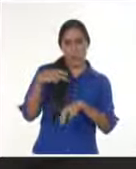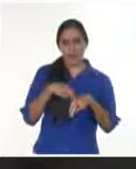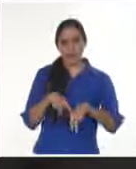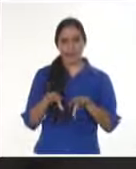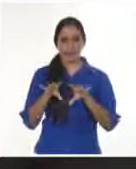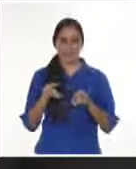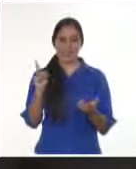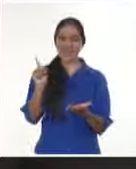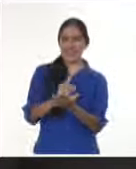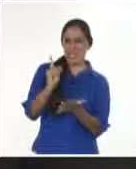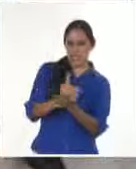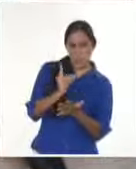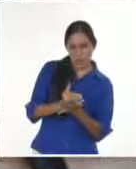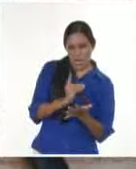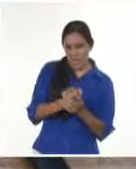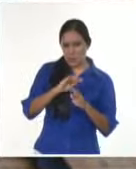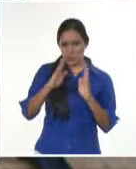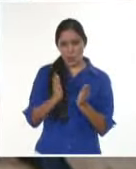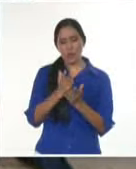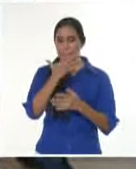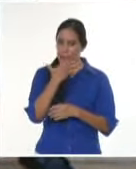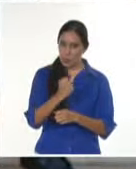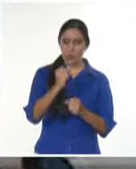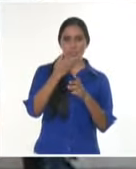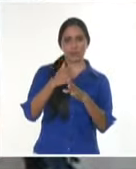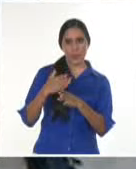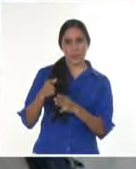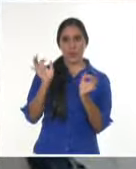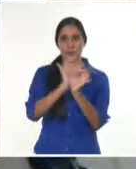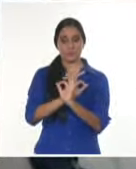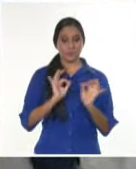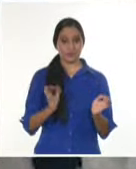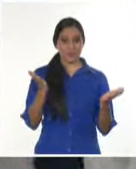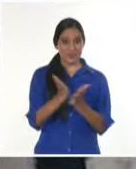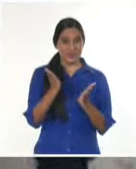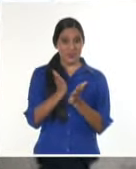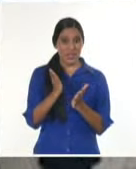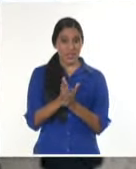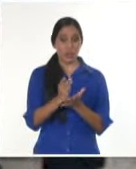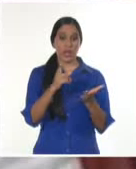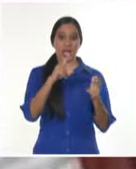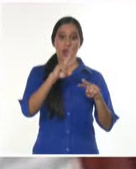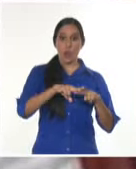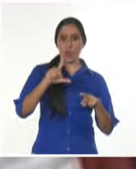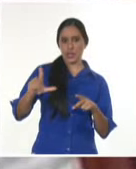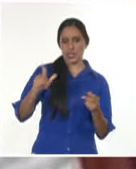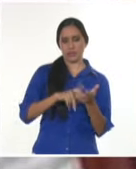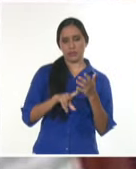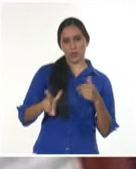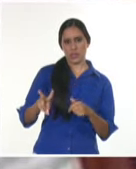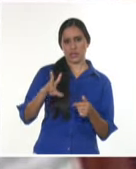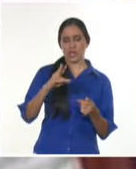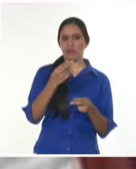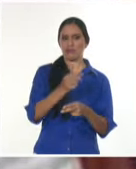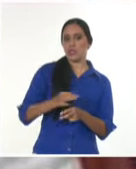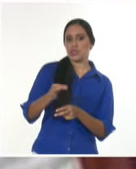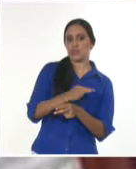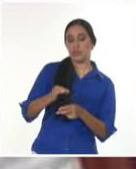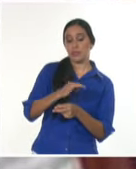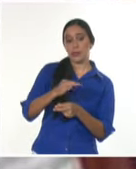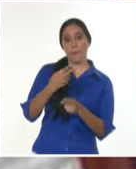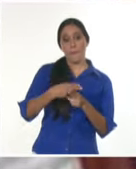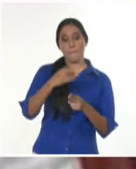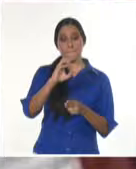diccionario y me gustó. Me fui entonces a estudiar a la Universidad de Moa y allá pasé 5 años. Relacionado con todas